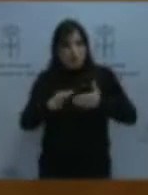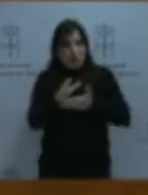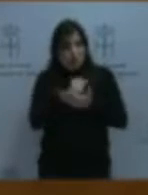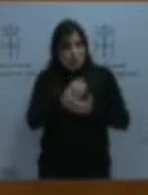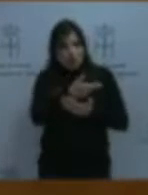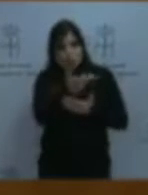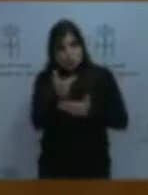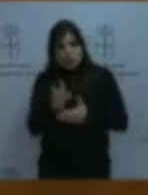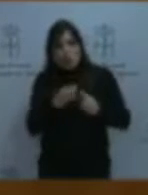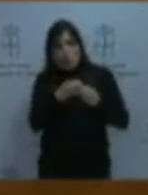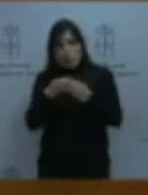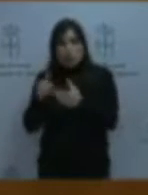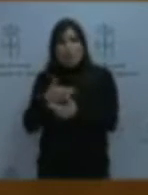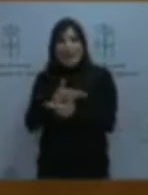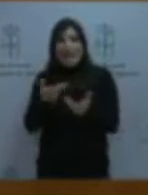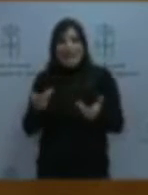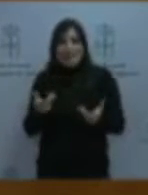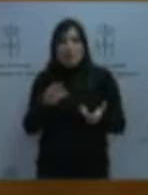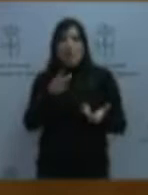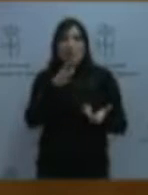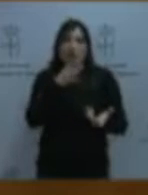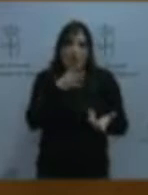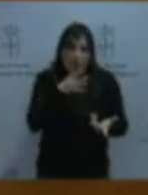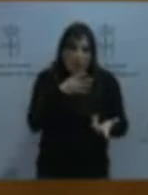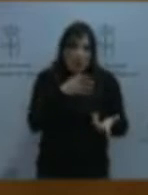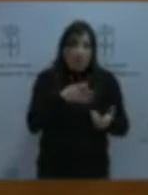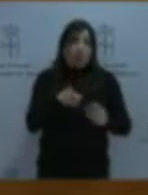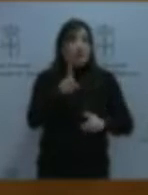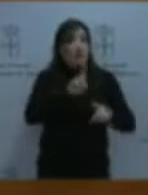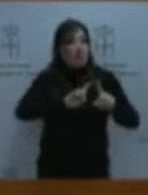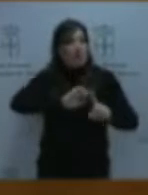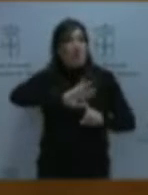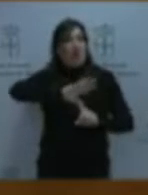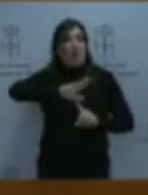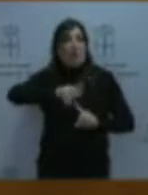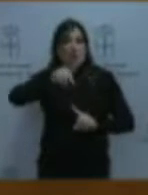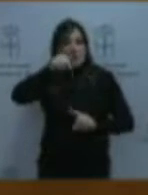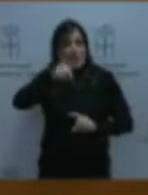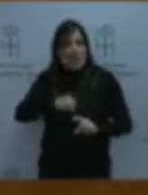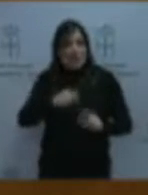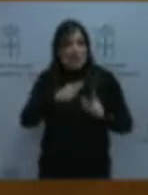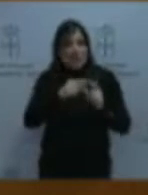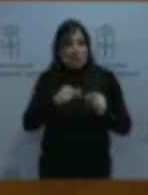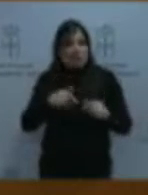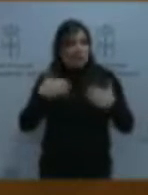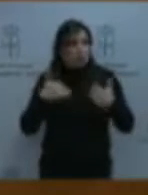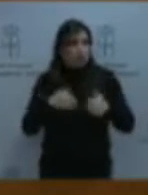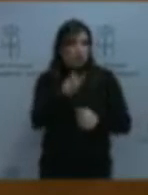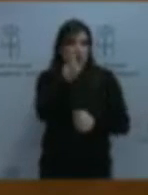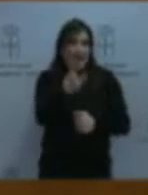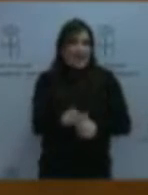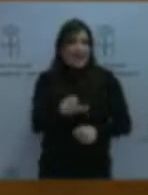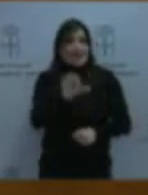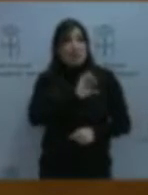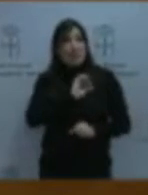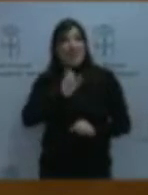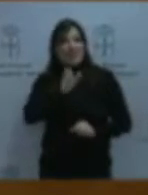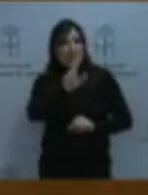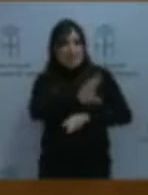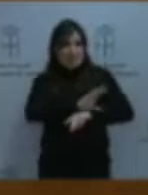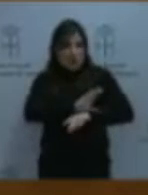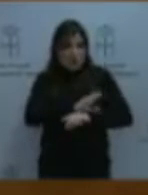los mayores problemas ambientales que teníamos en Asturias, que ya era la señora exconsellera, tenemos a su